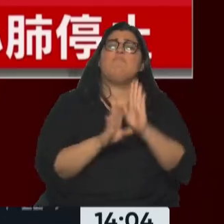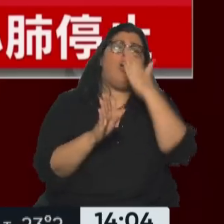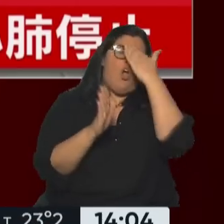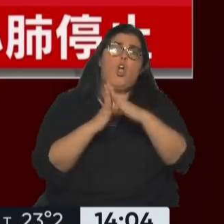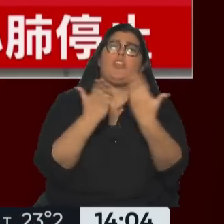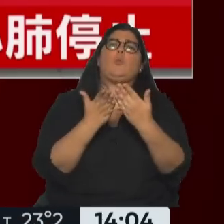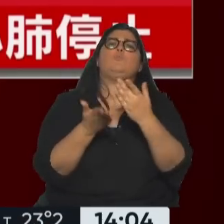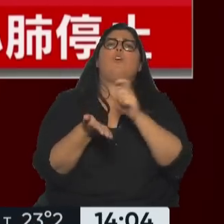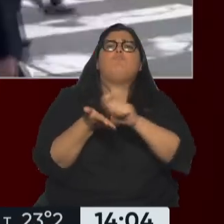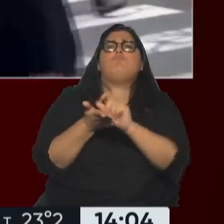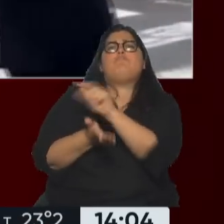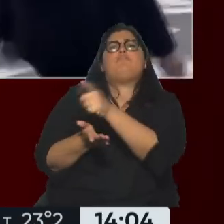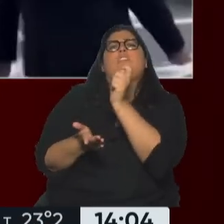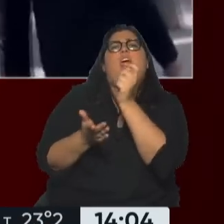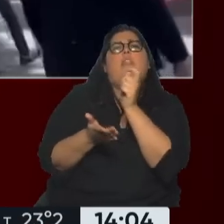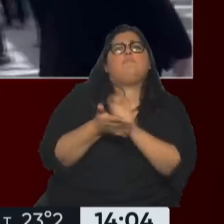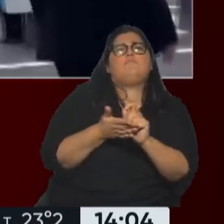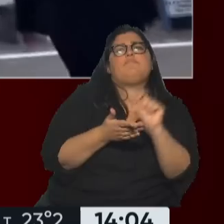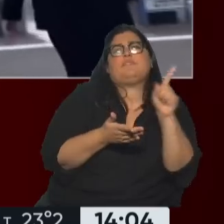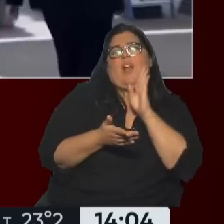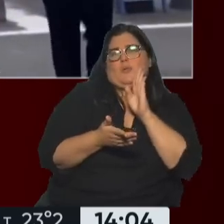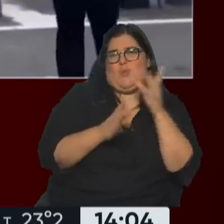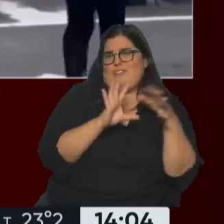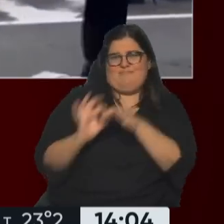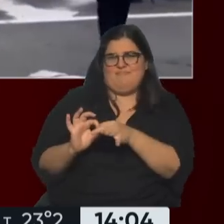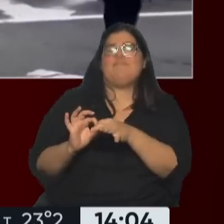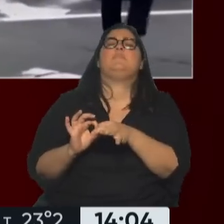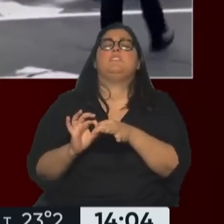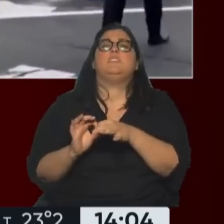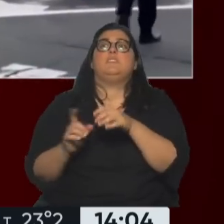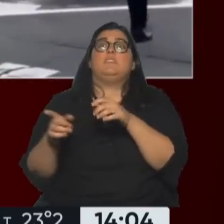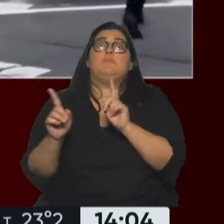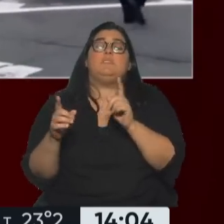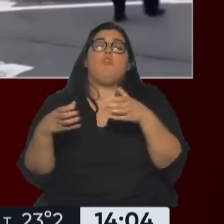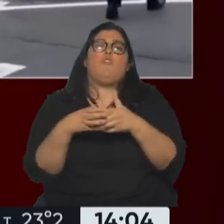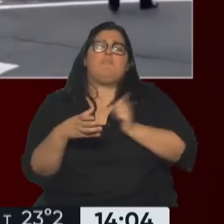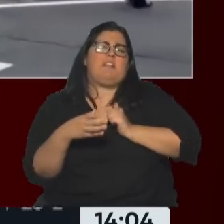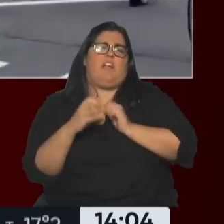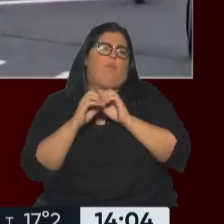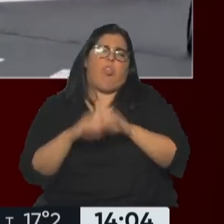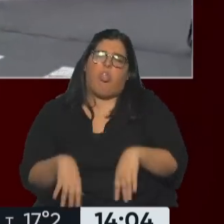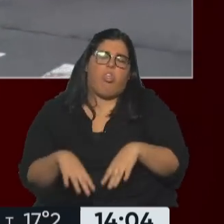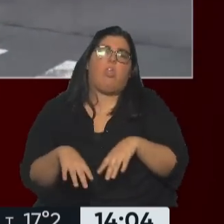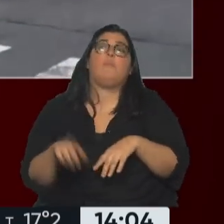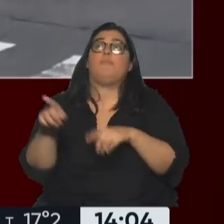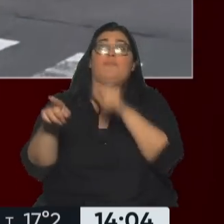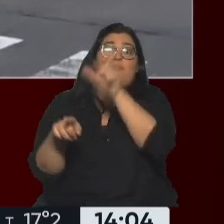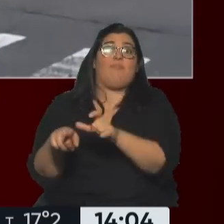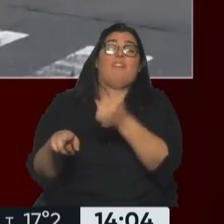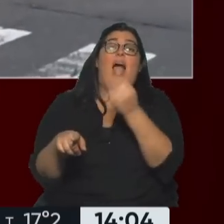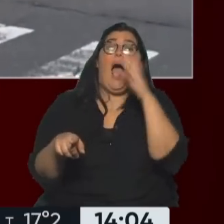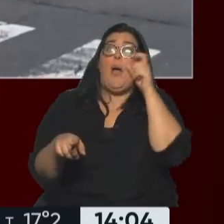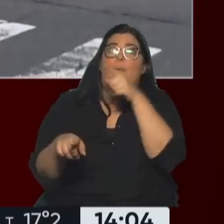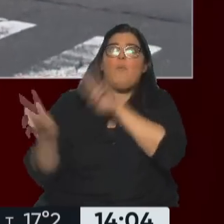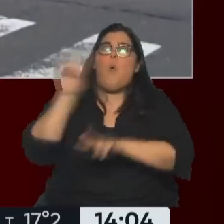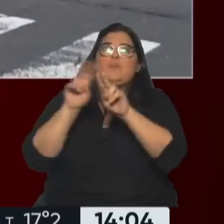Estados Unidos de una fuerza de seguridad muy limitada y que Abe había incluso avanzado, digamos, en la posibilidad de que estas fuerzas